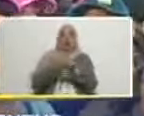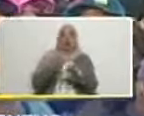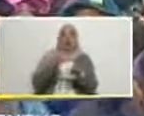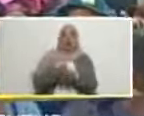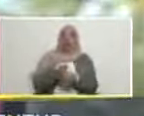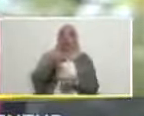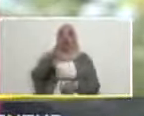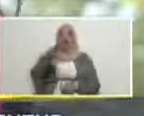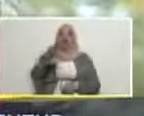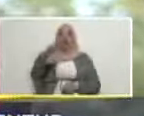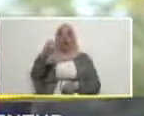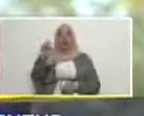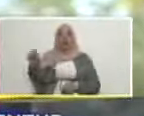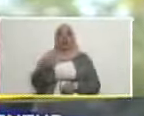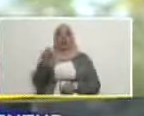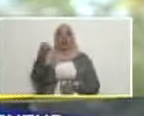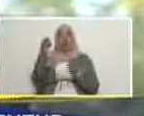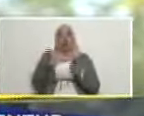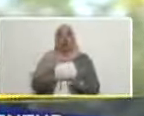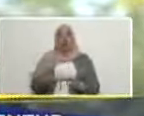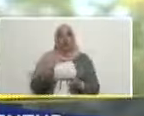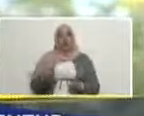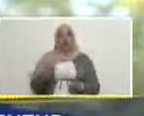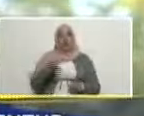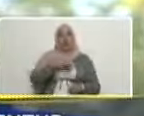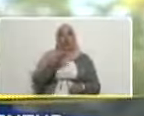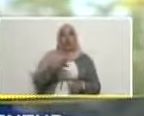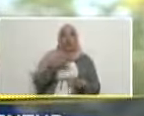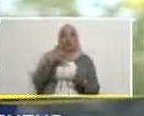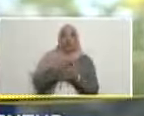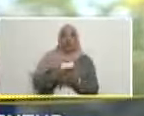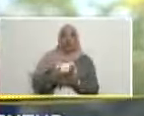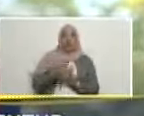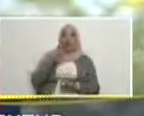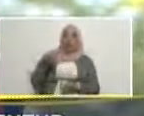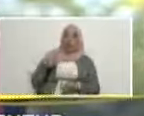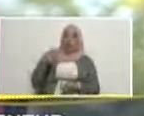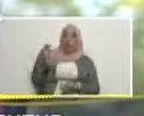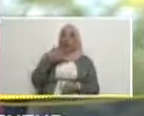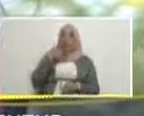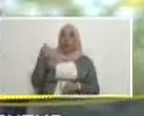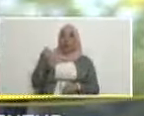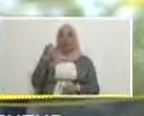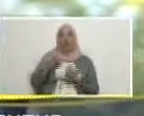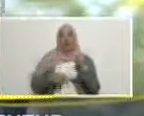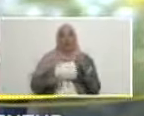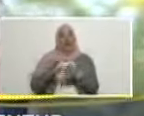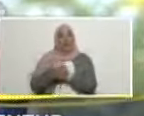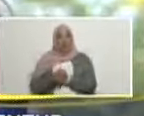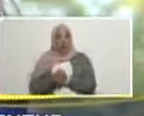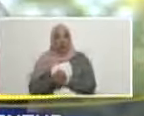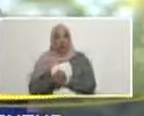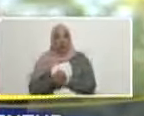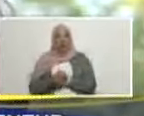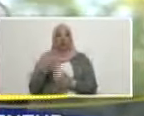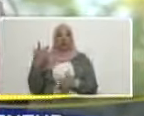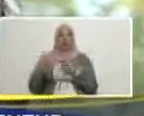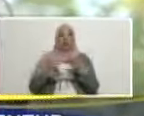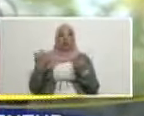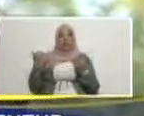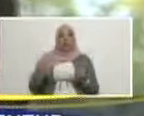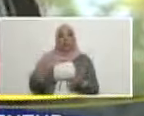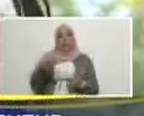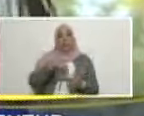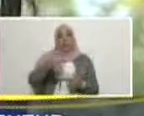Lucash. Jóvenes que creen en usted, jóvenes que ven en usted la amistad, el amigo, y que por eso se han inscrito